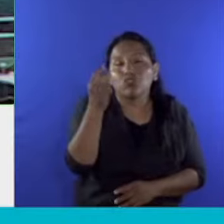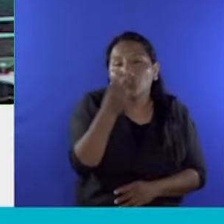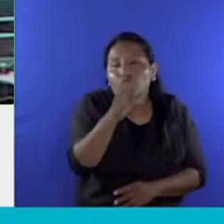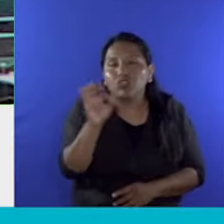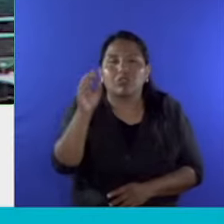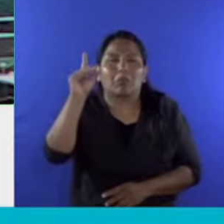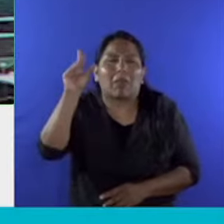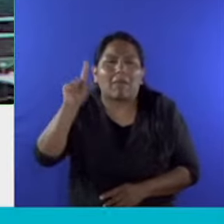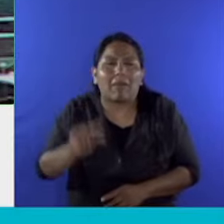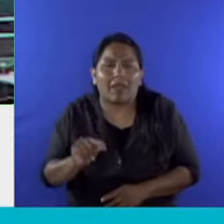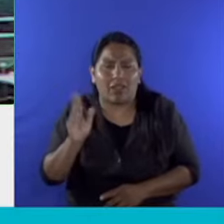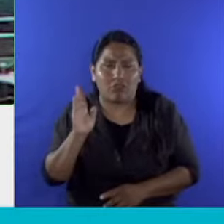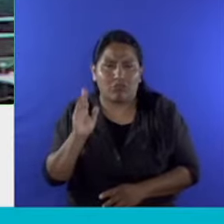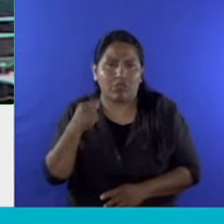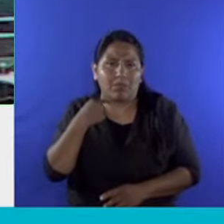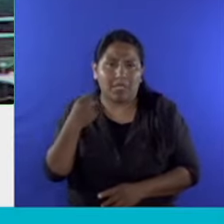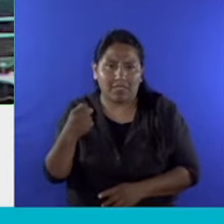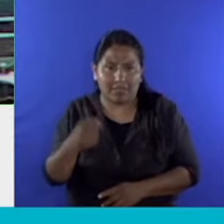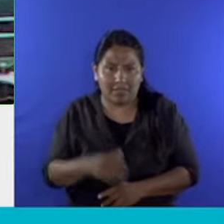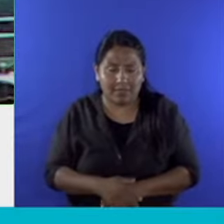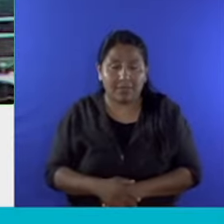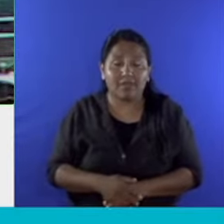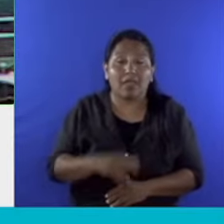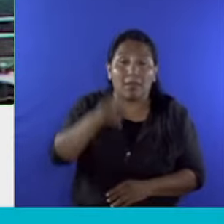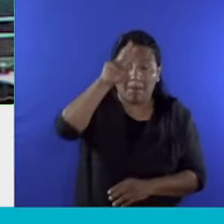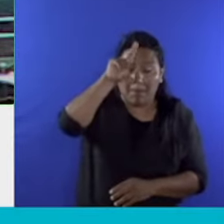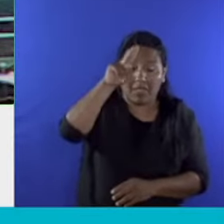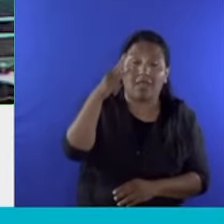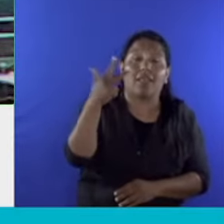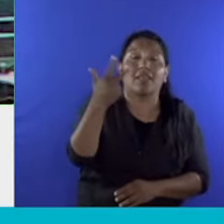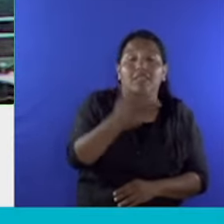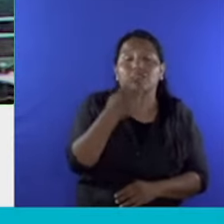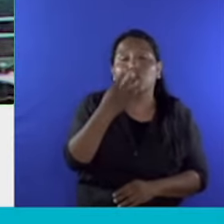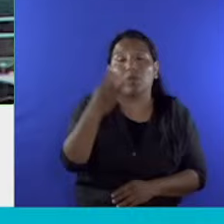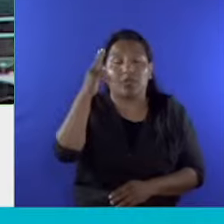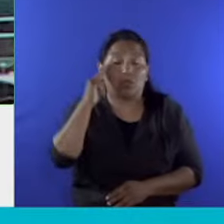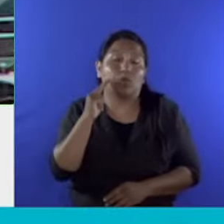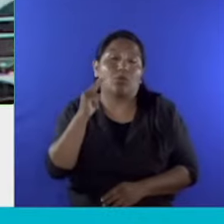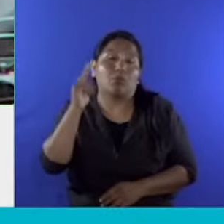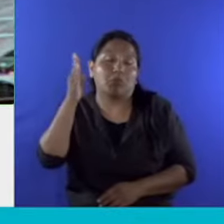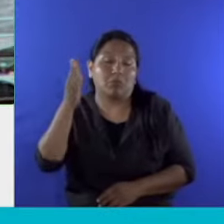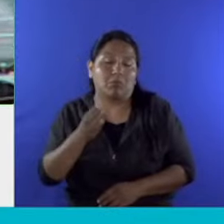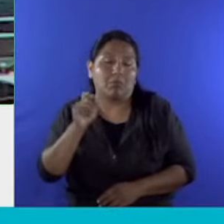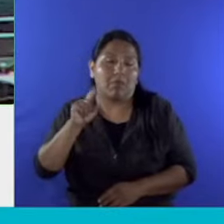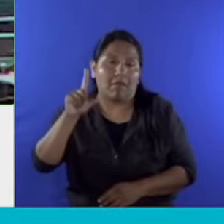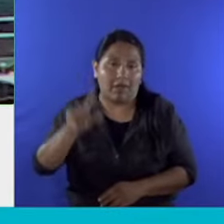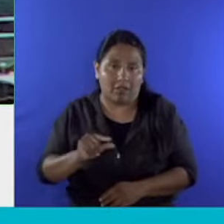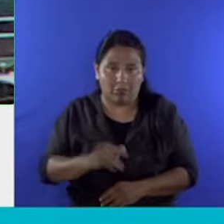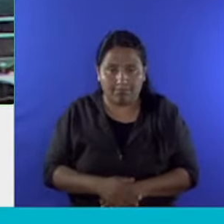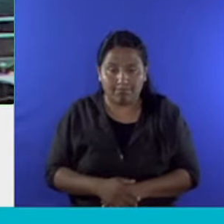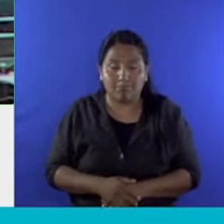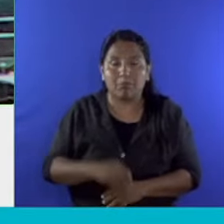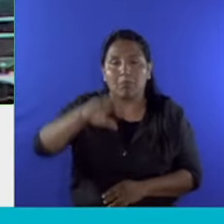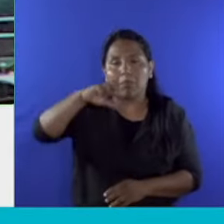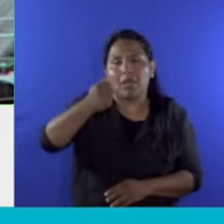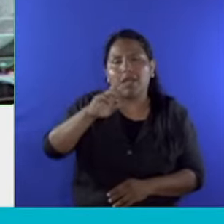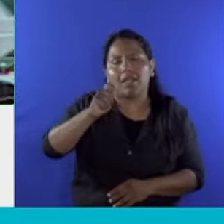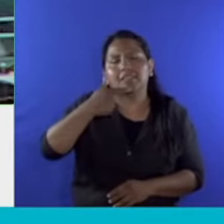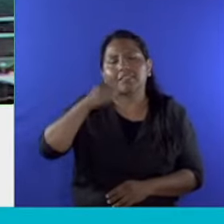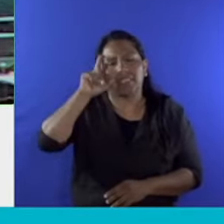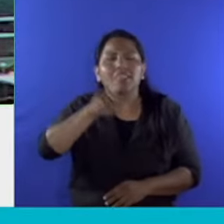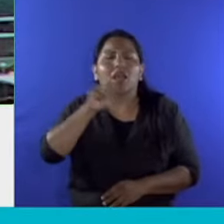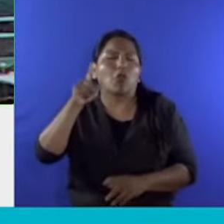265% más barato en España y en Perú 349% más barato. El paracetamol es lo mismo, no